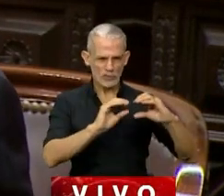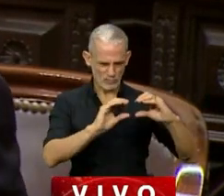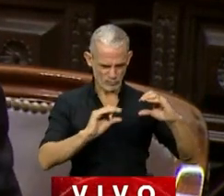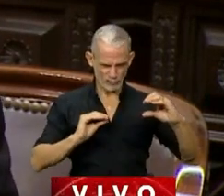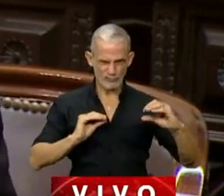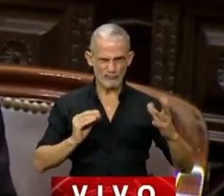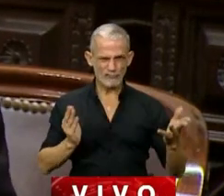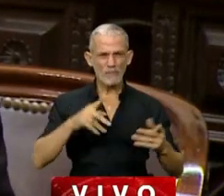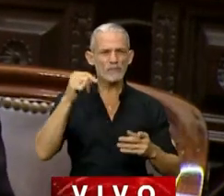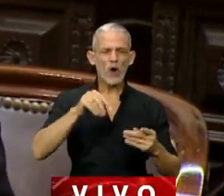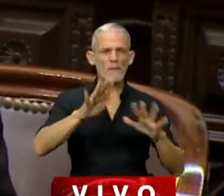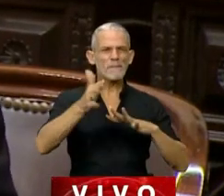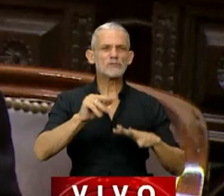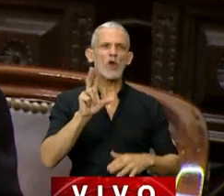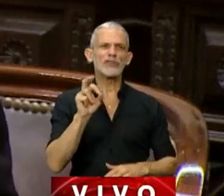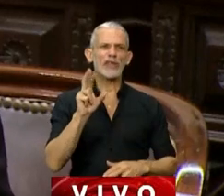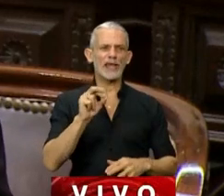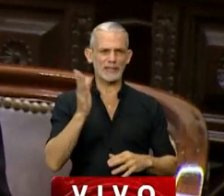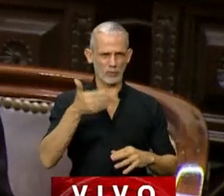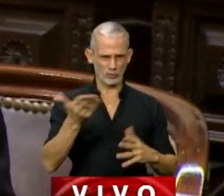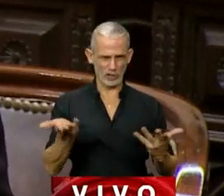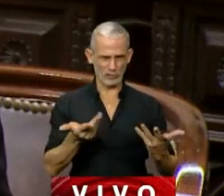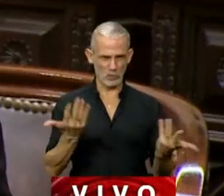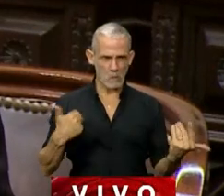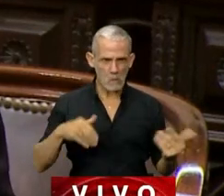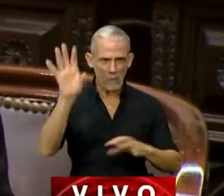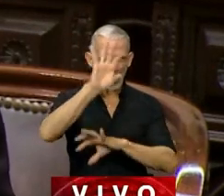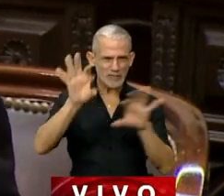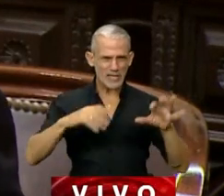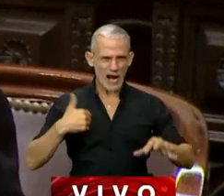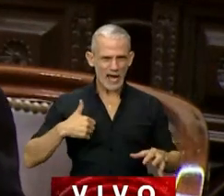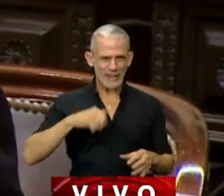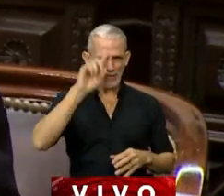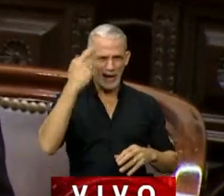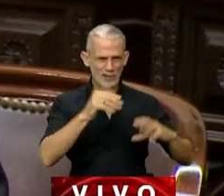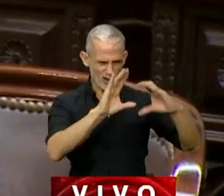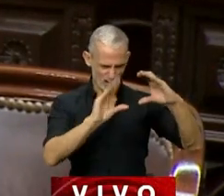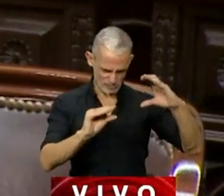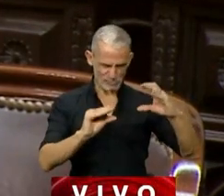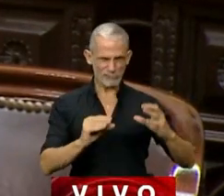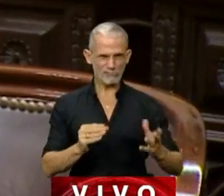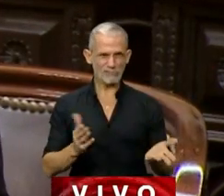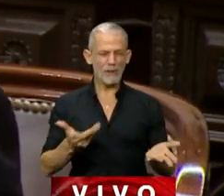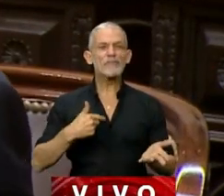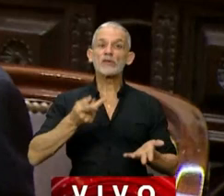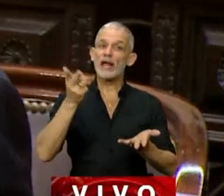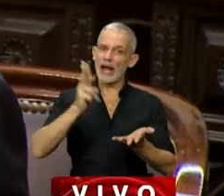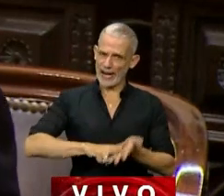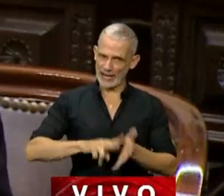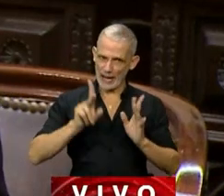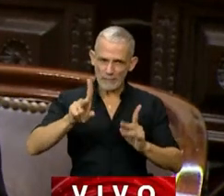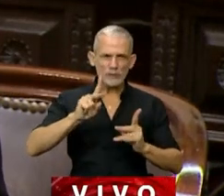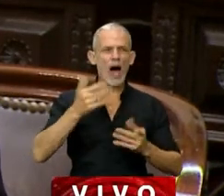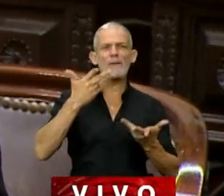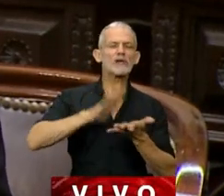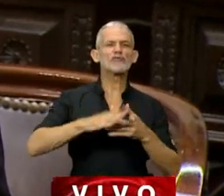50%. Y hoy estamos rozando el 30% de lo que reciben las provincias argentinas del gobierno federal. Por eso, repito una vez más,